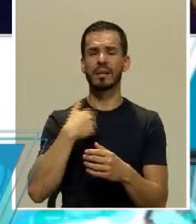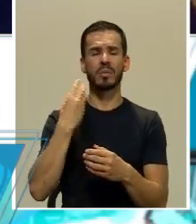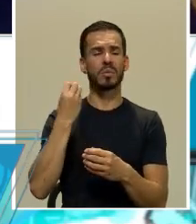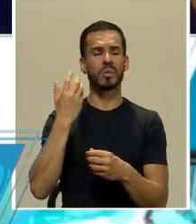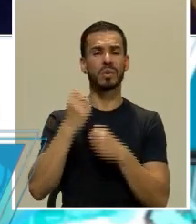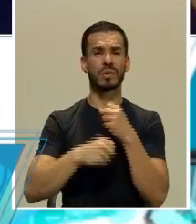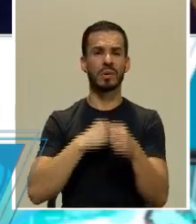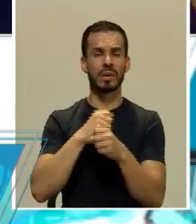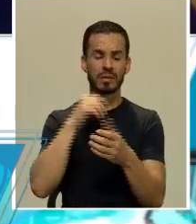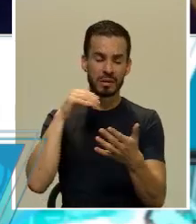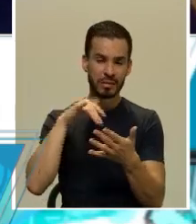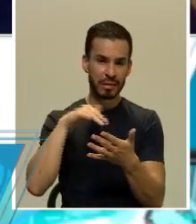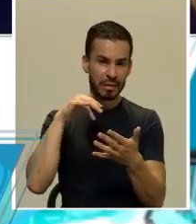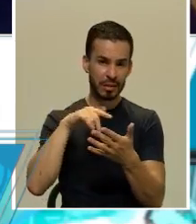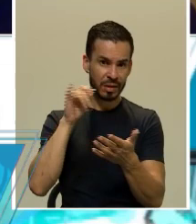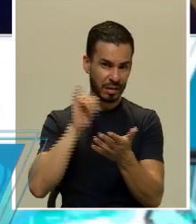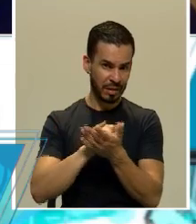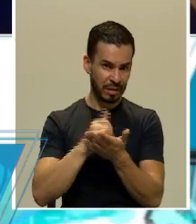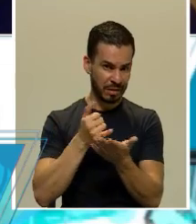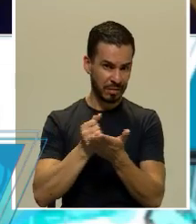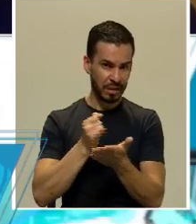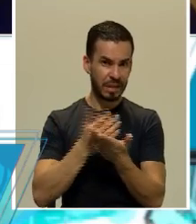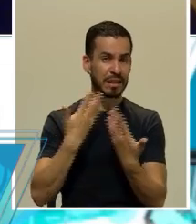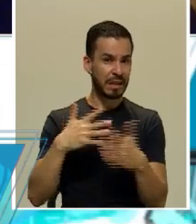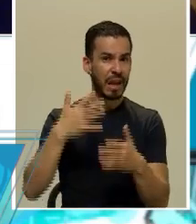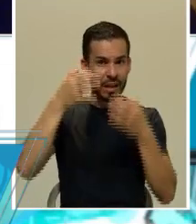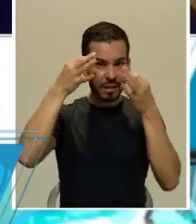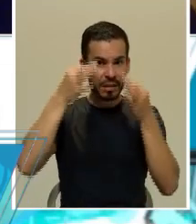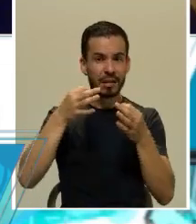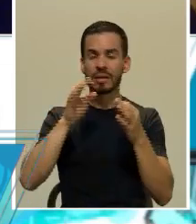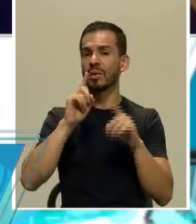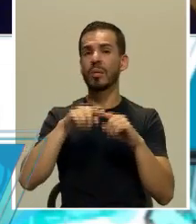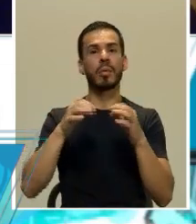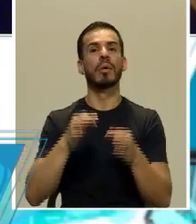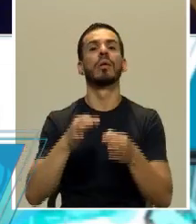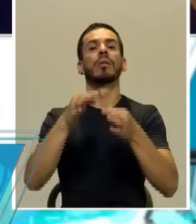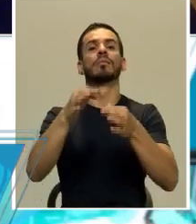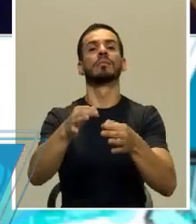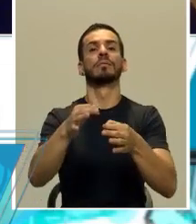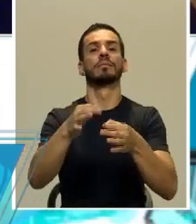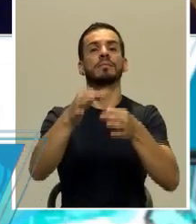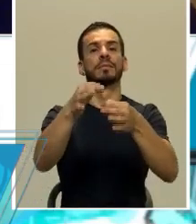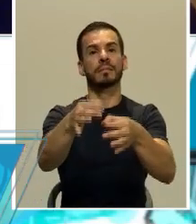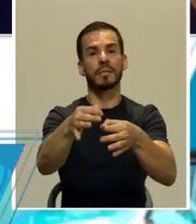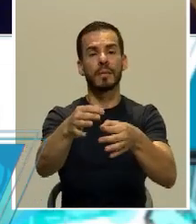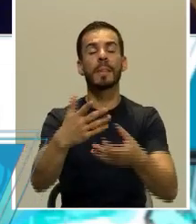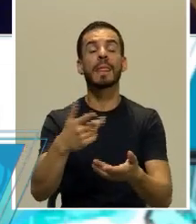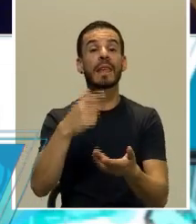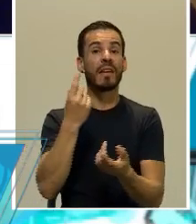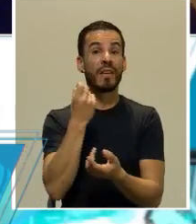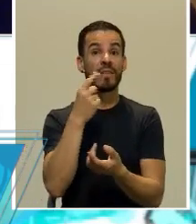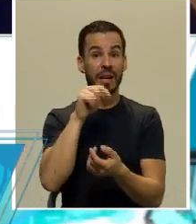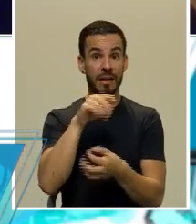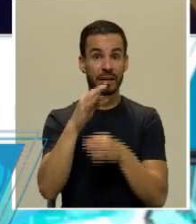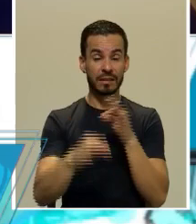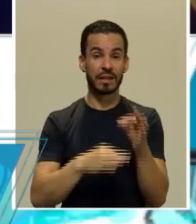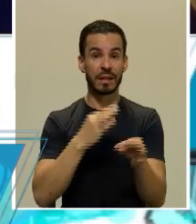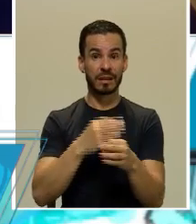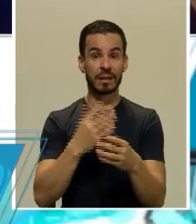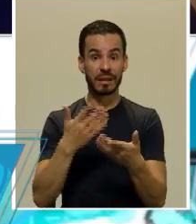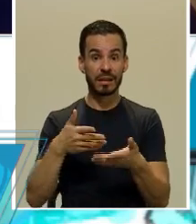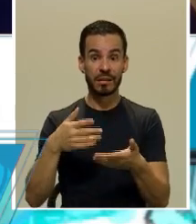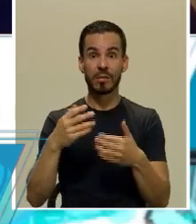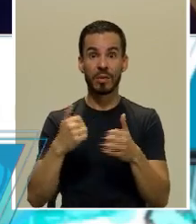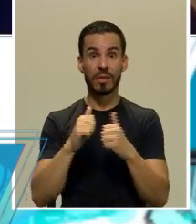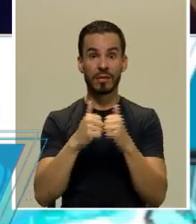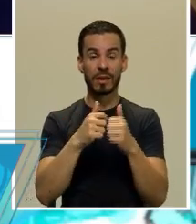años de estar estudiando esto. No, creo que ya hay decisiones que no podemos seguir aplazando, y la falta de este tipo de infraestructura lo que han hecho es